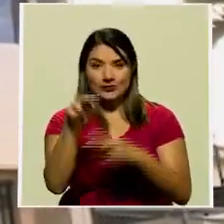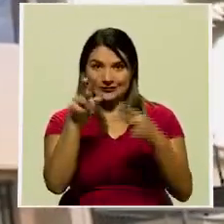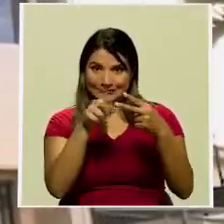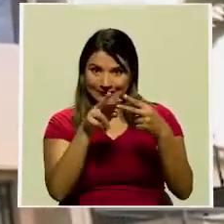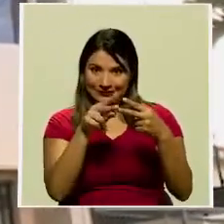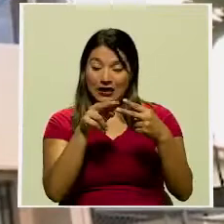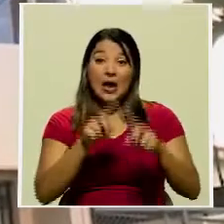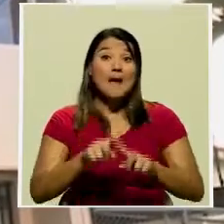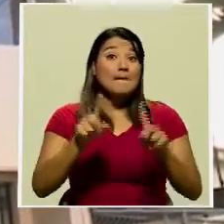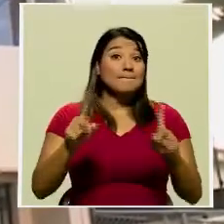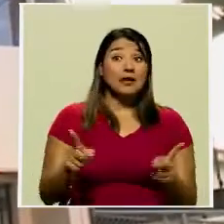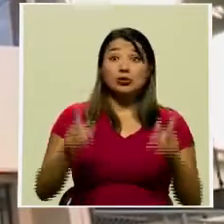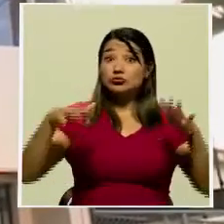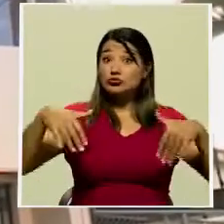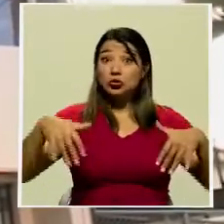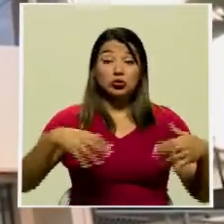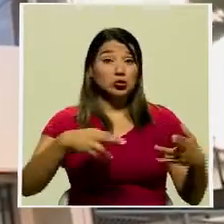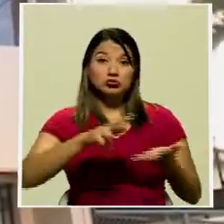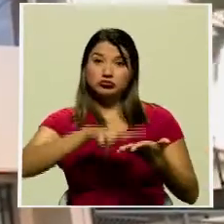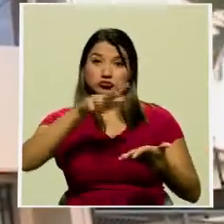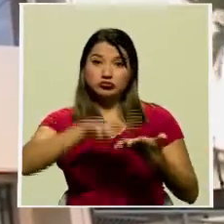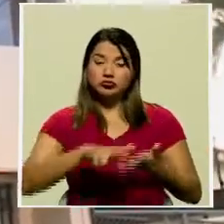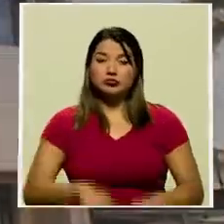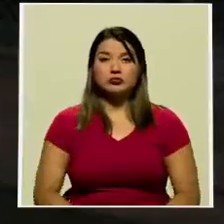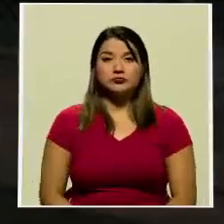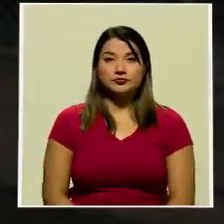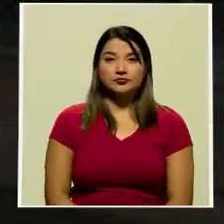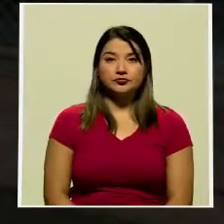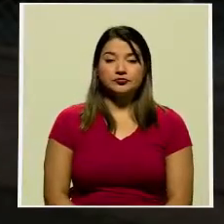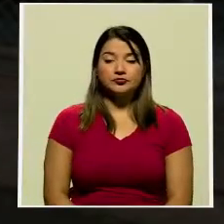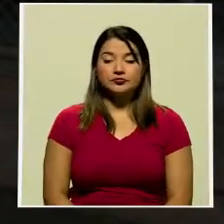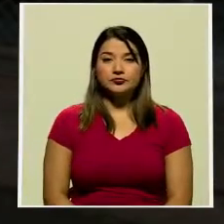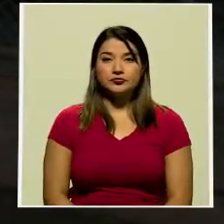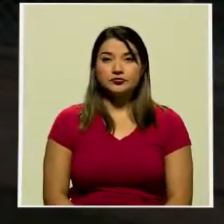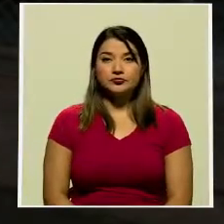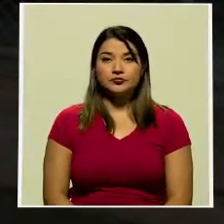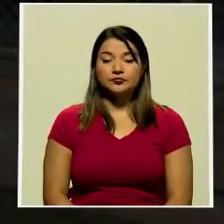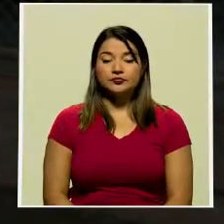Sin embargo, aún no son aprobadas.